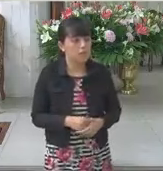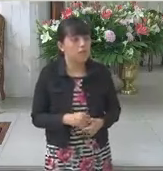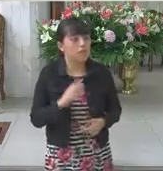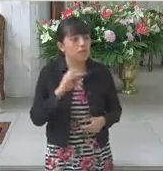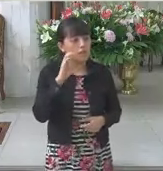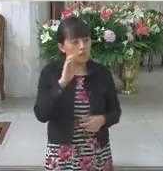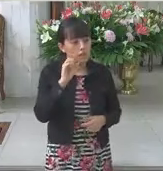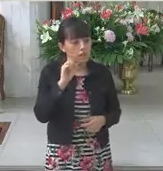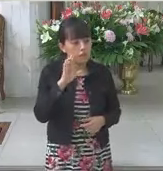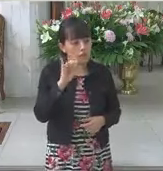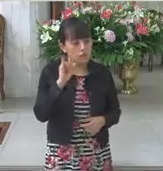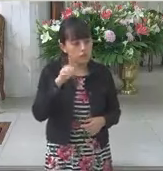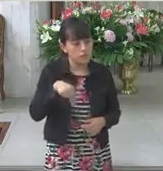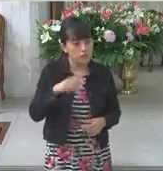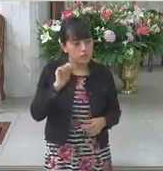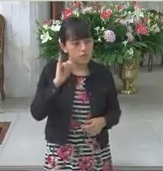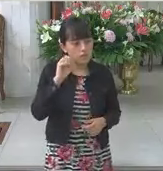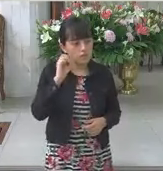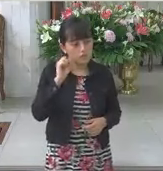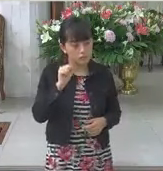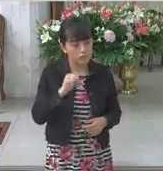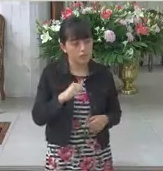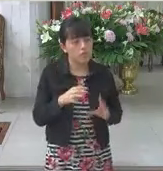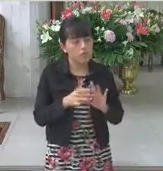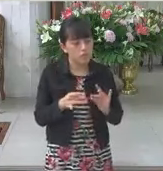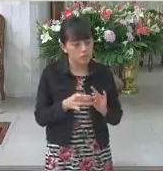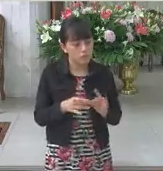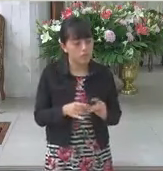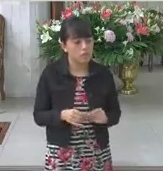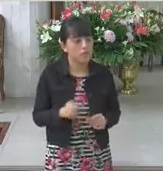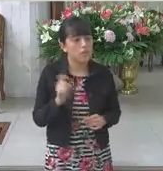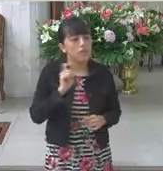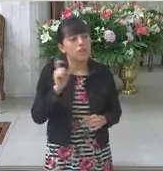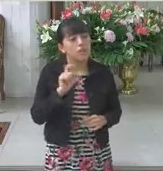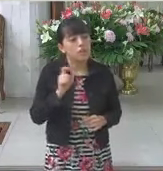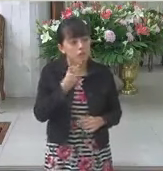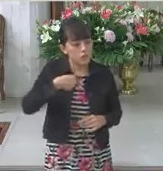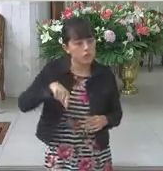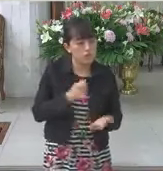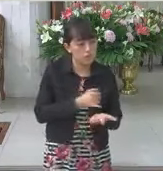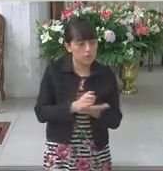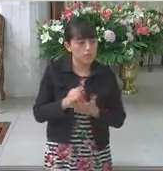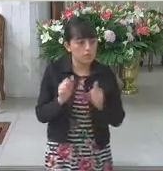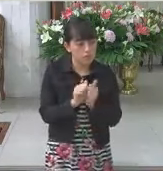señor y dice que debemos probarnos cada uno así